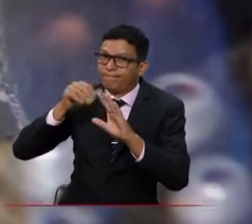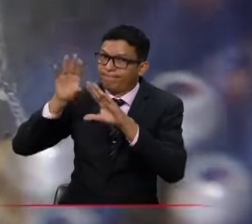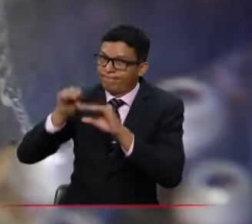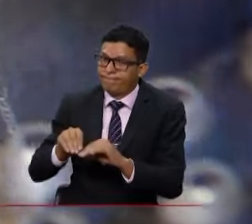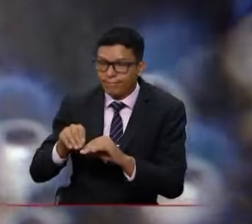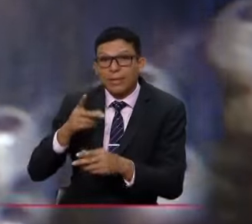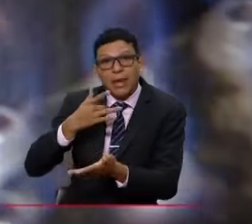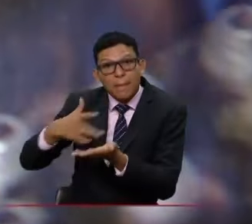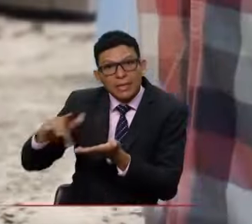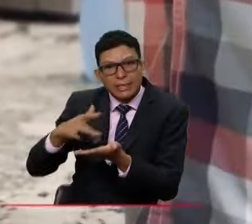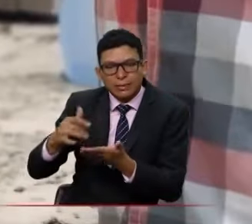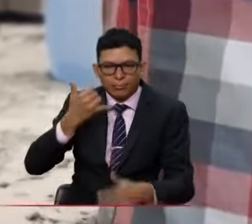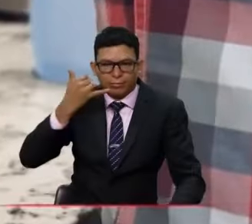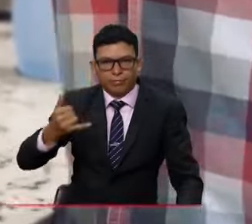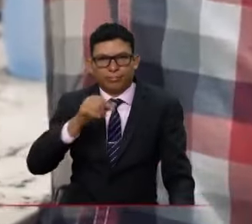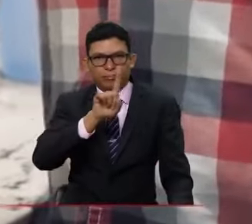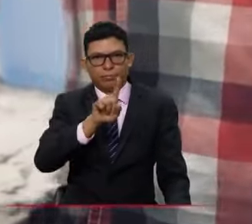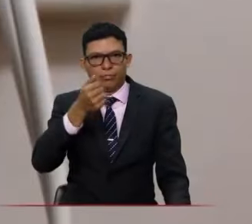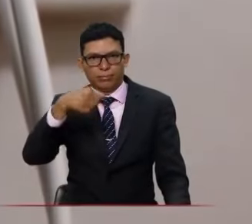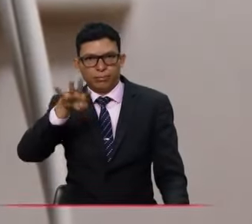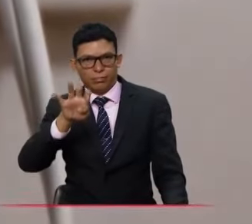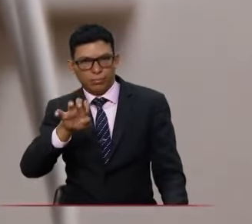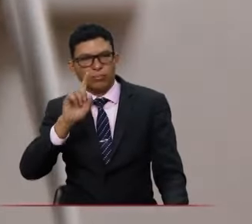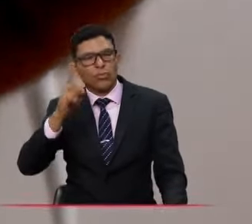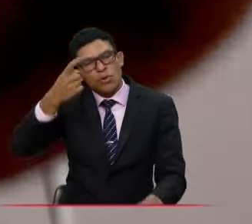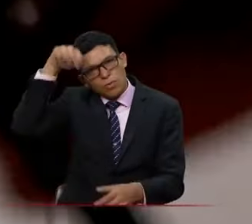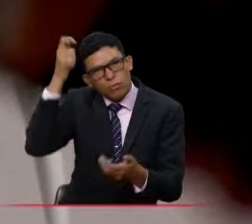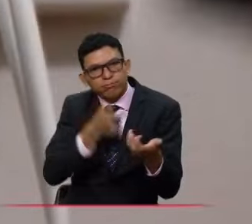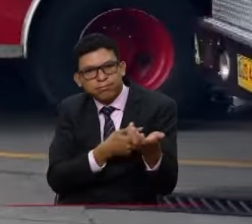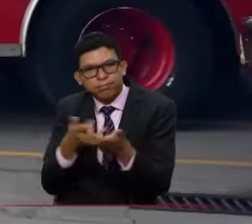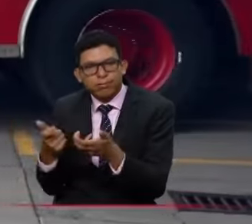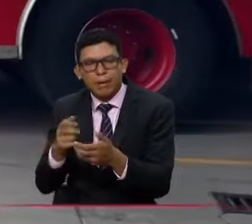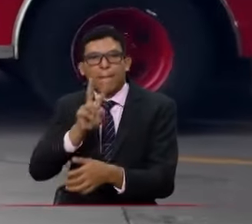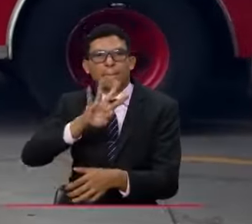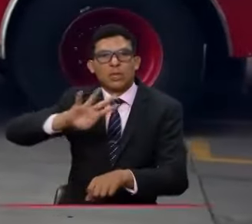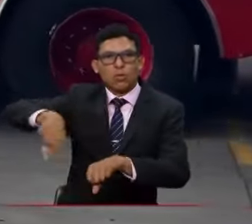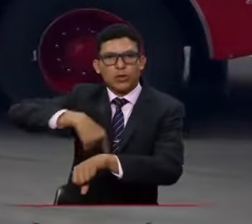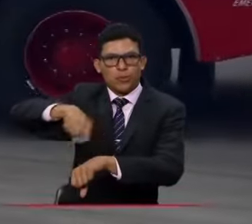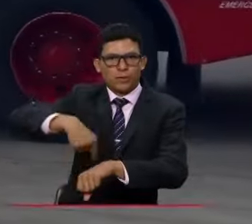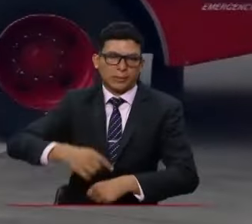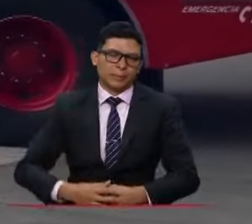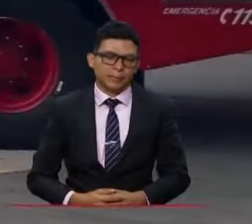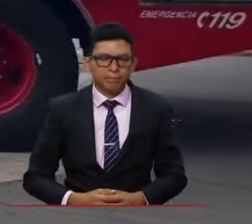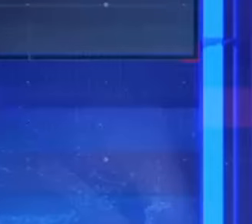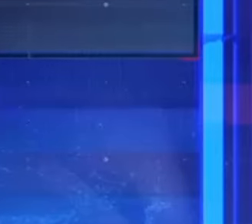emergencia llamar al 119, línea de bomberos disponible las 24 horas del día.